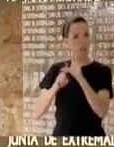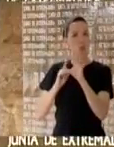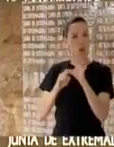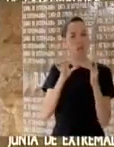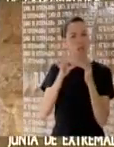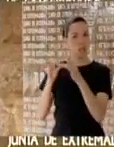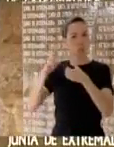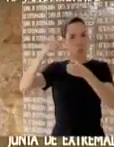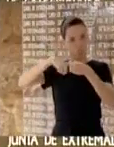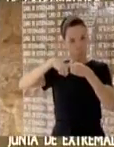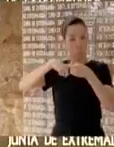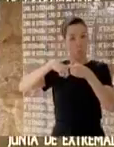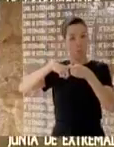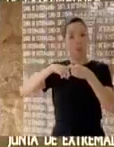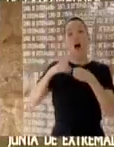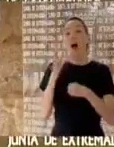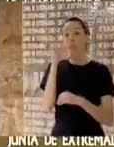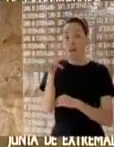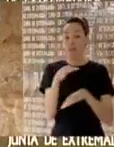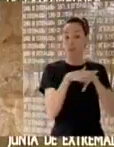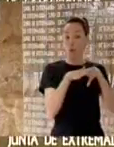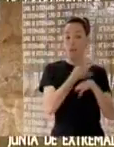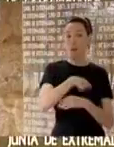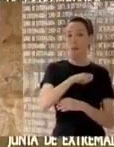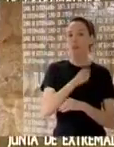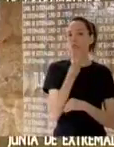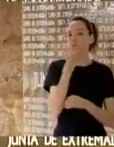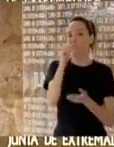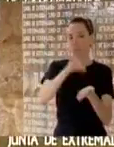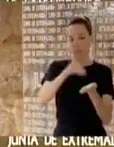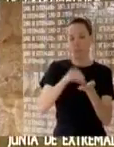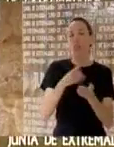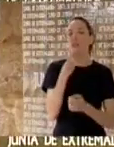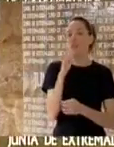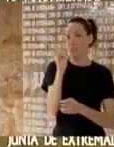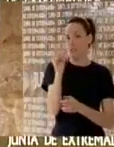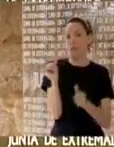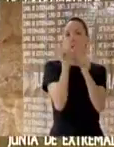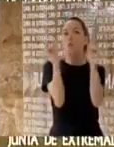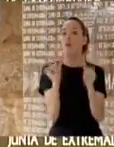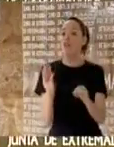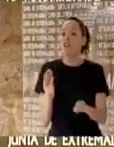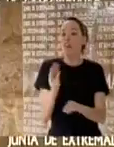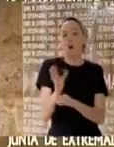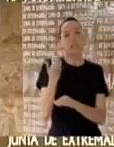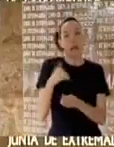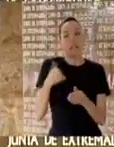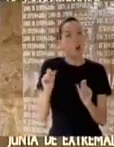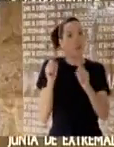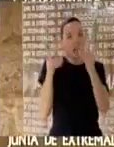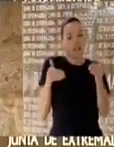reiteradas ocasiones el Gobierno de España ha dicho que iba a poner encima de la mesa ese modelo. A principios de año, dijo. Bueno, llevamos ya